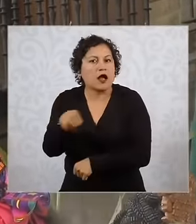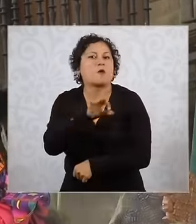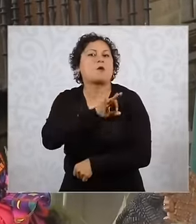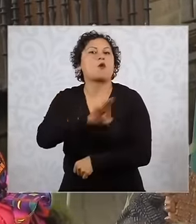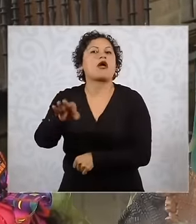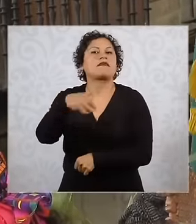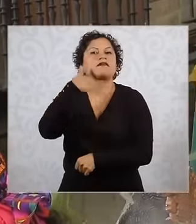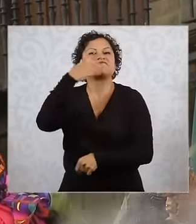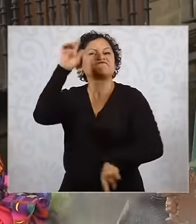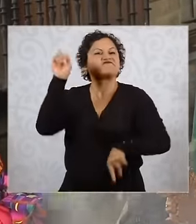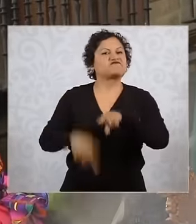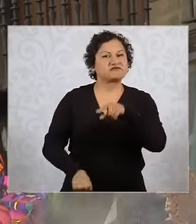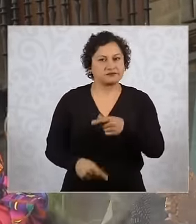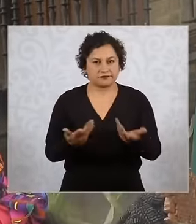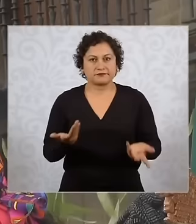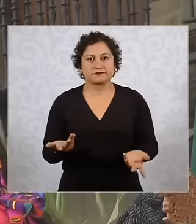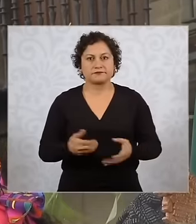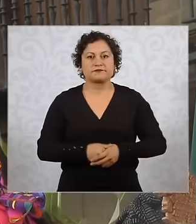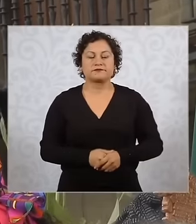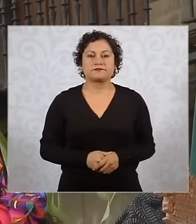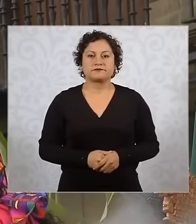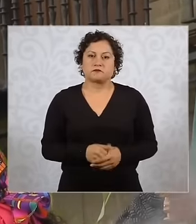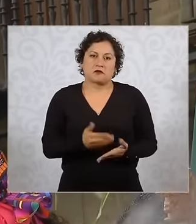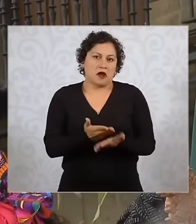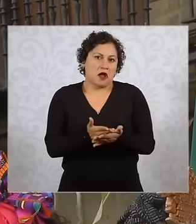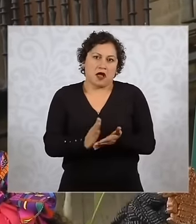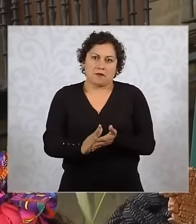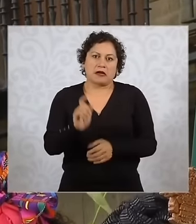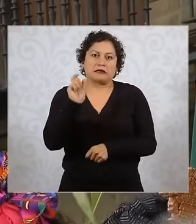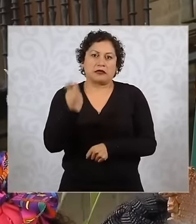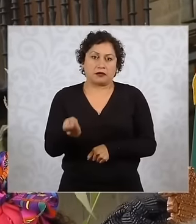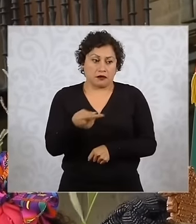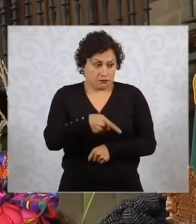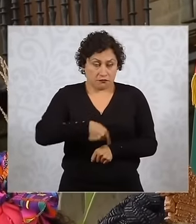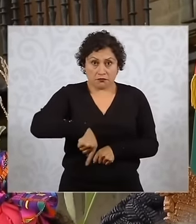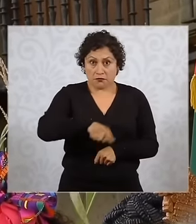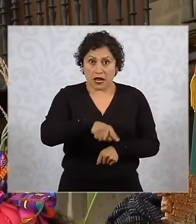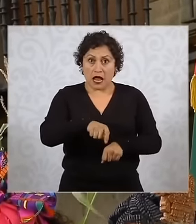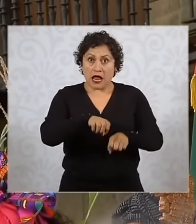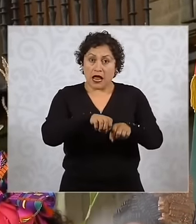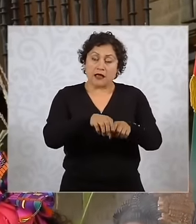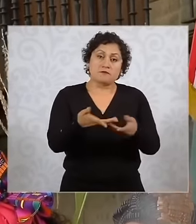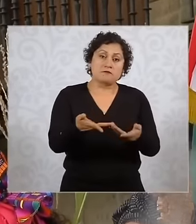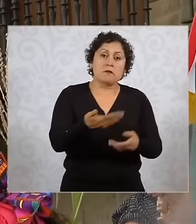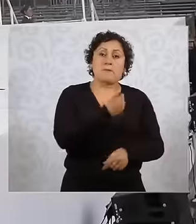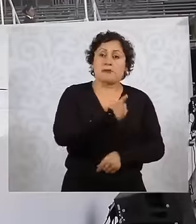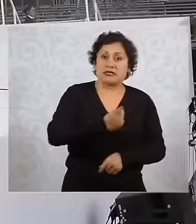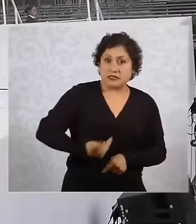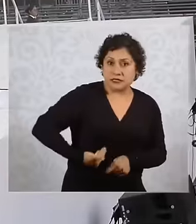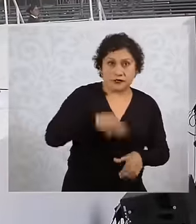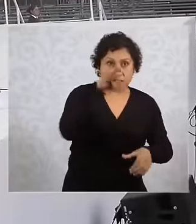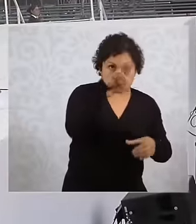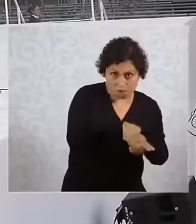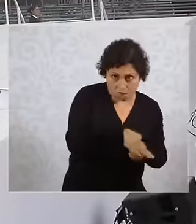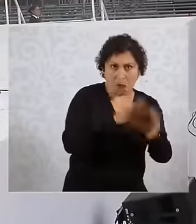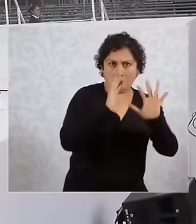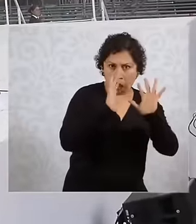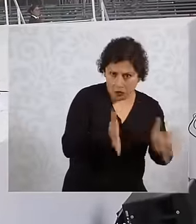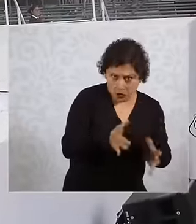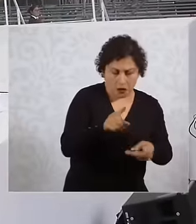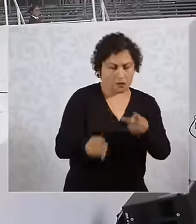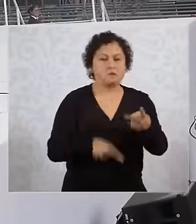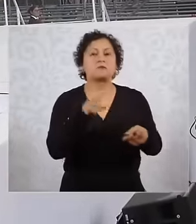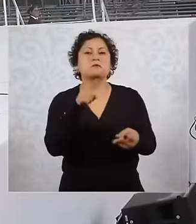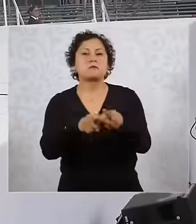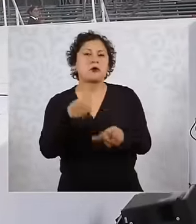Además, ya el Ejecutivo se elige democráticamente, el Legislativo se elige